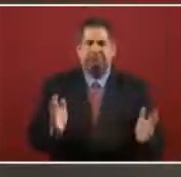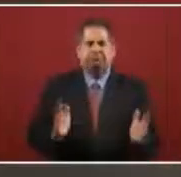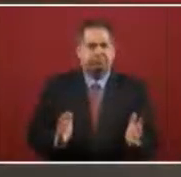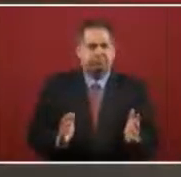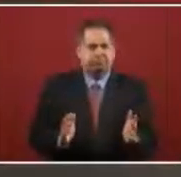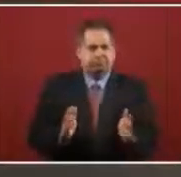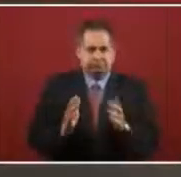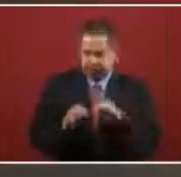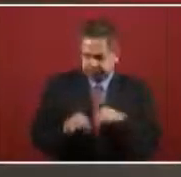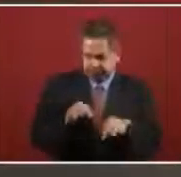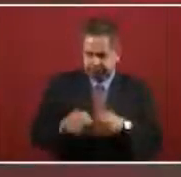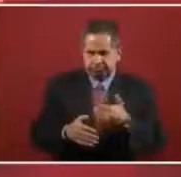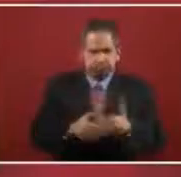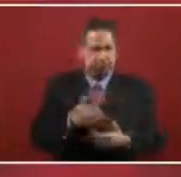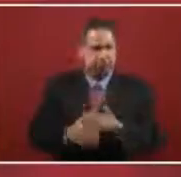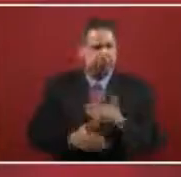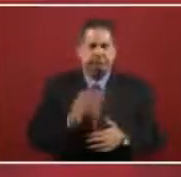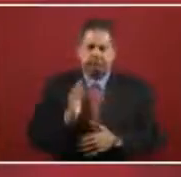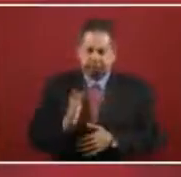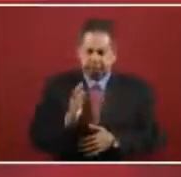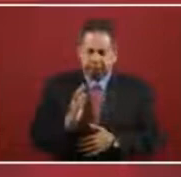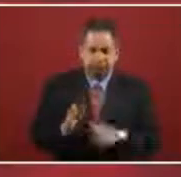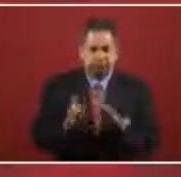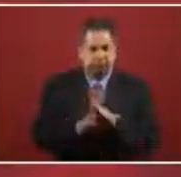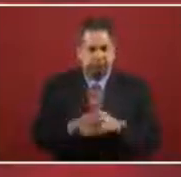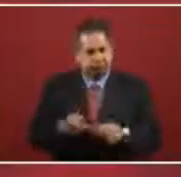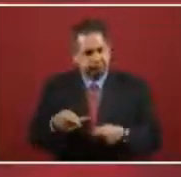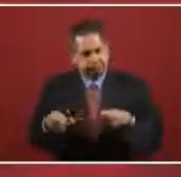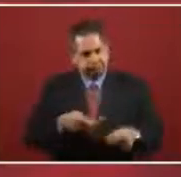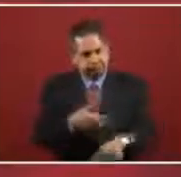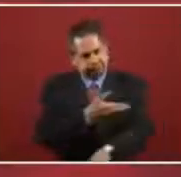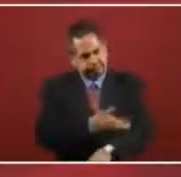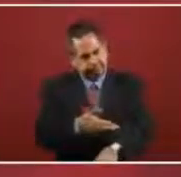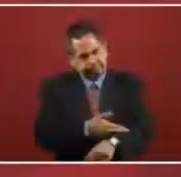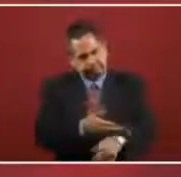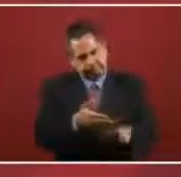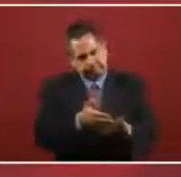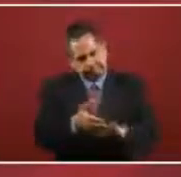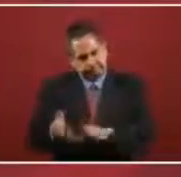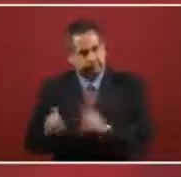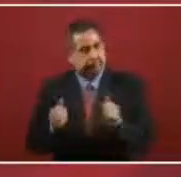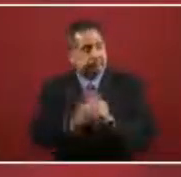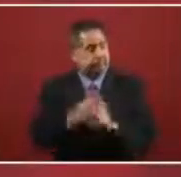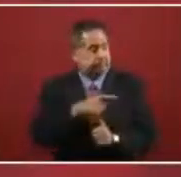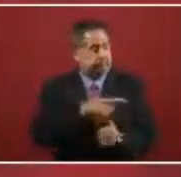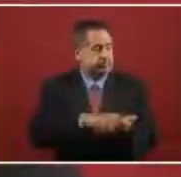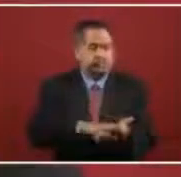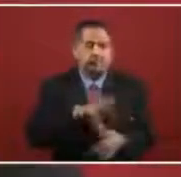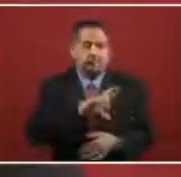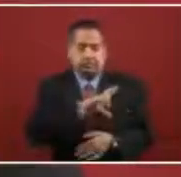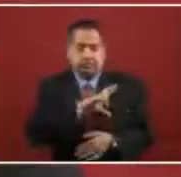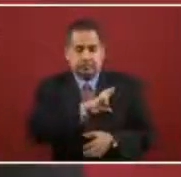ya se está trabajando en una planeación conjunta con el sector privado.